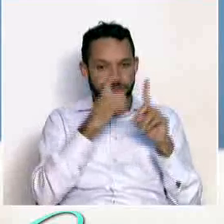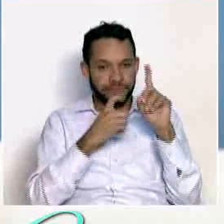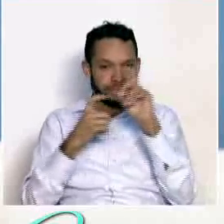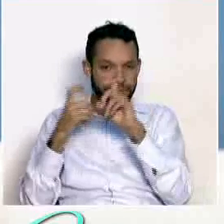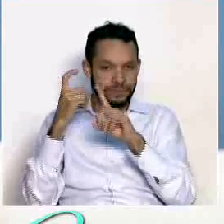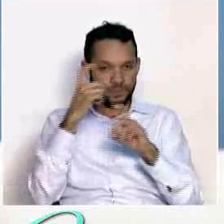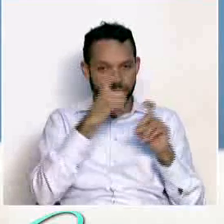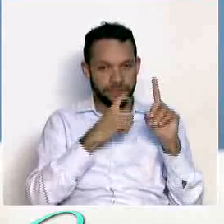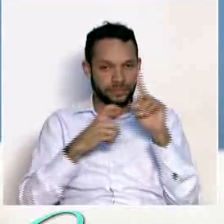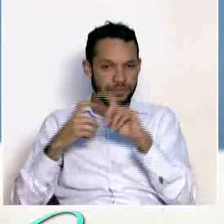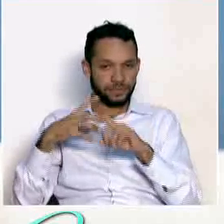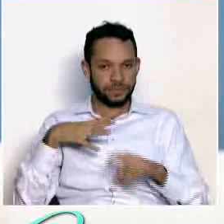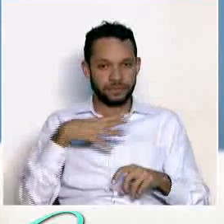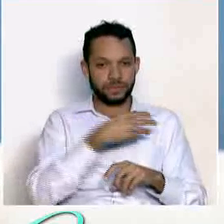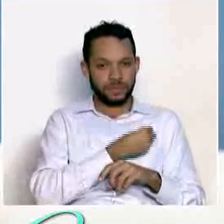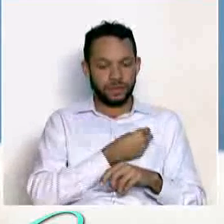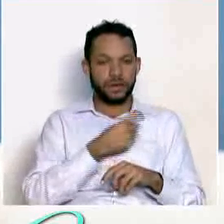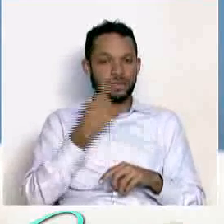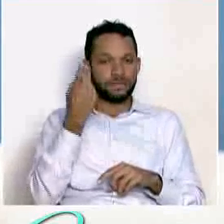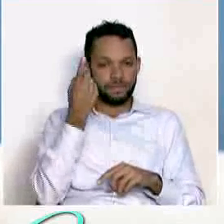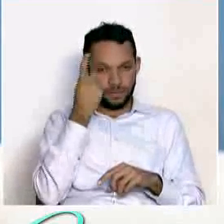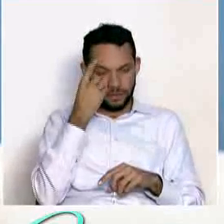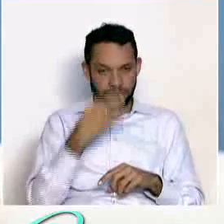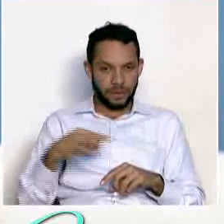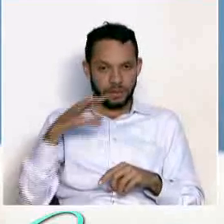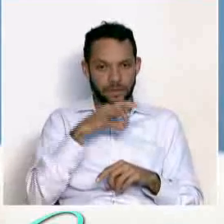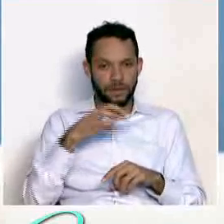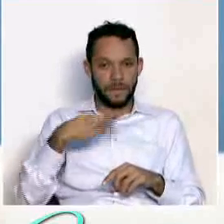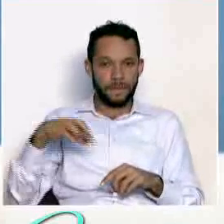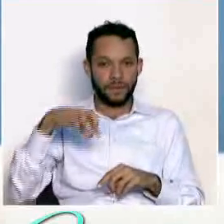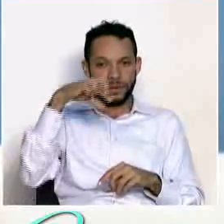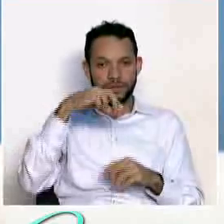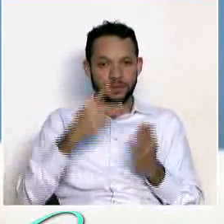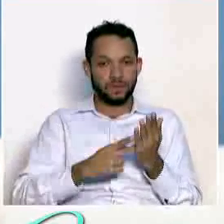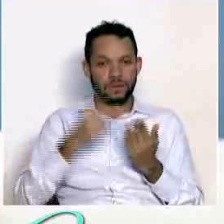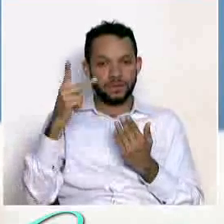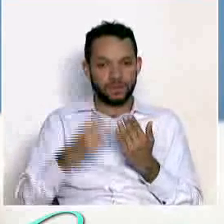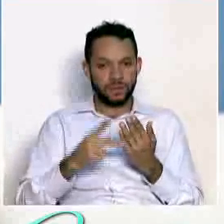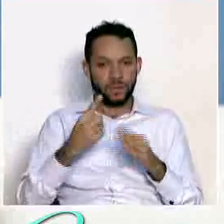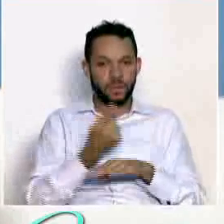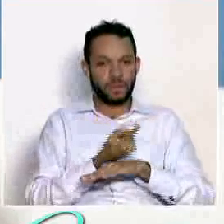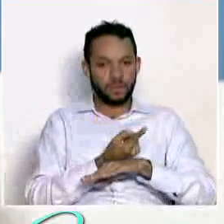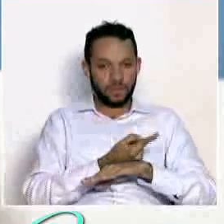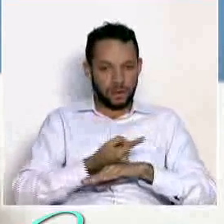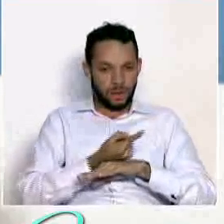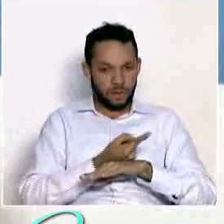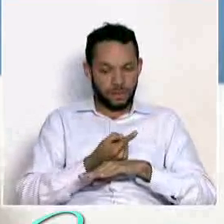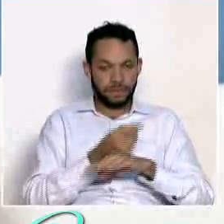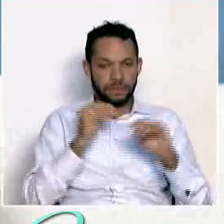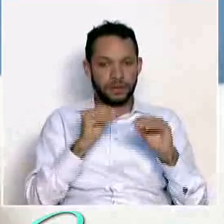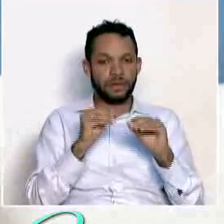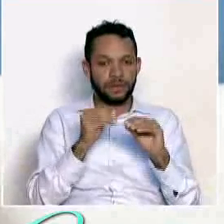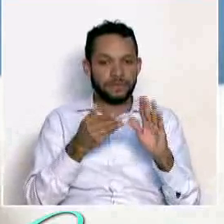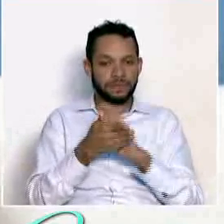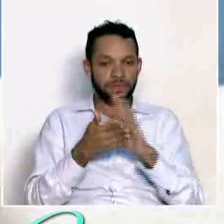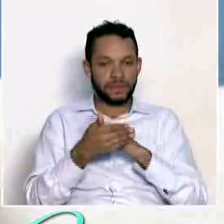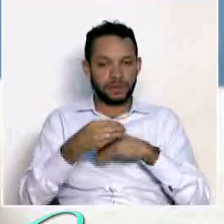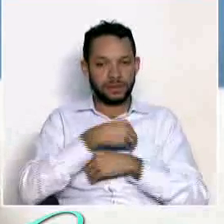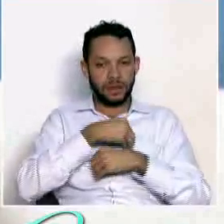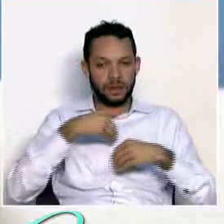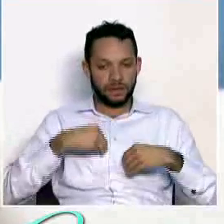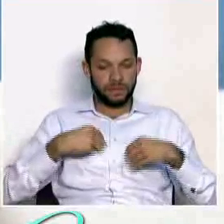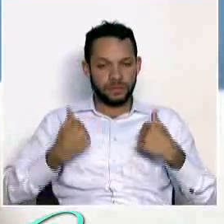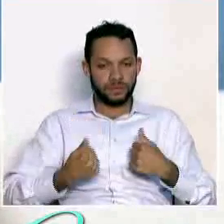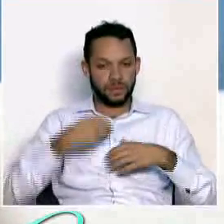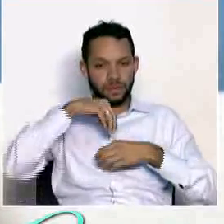y así como tenemos esa píldora, tenemos programas de una hora donde explicamos, manejamos e interpretamos la enfermedad